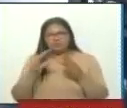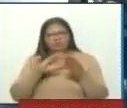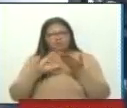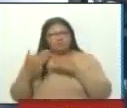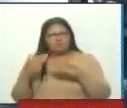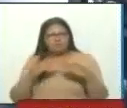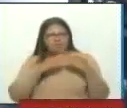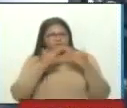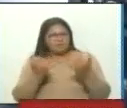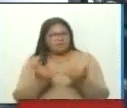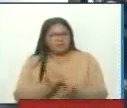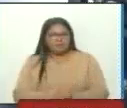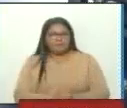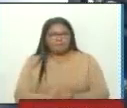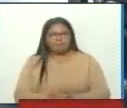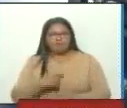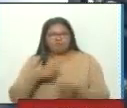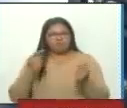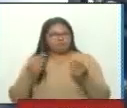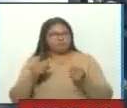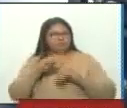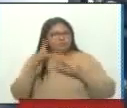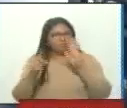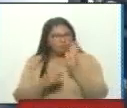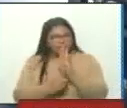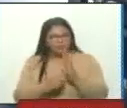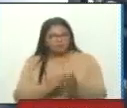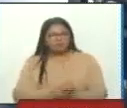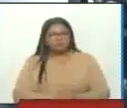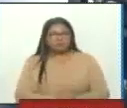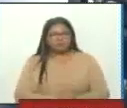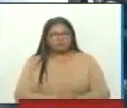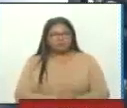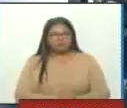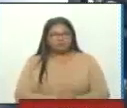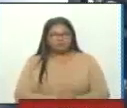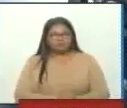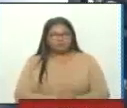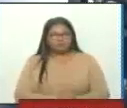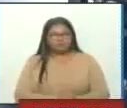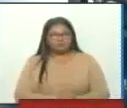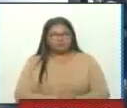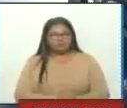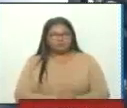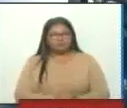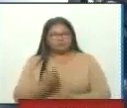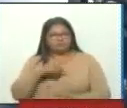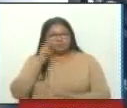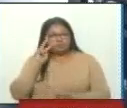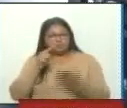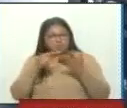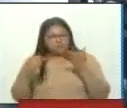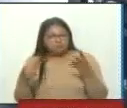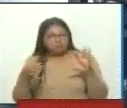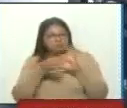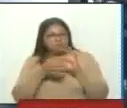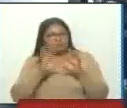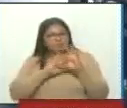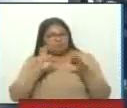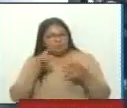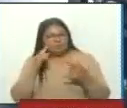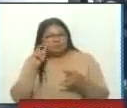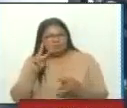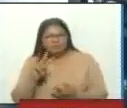sí, y estaban activos totalmente, no se habían mercantilizado como hay algunos que están en esa tónica, ¿no?